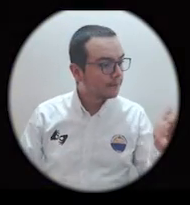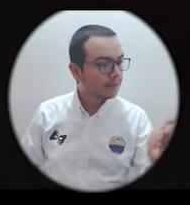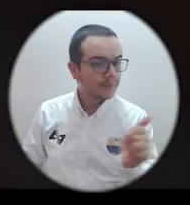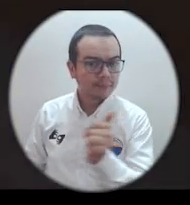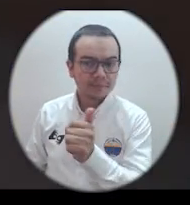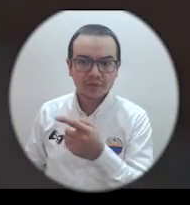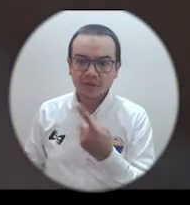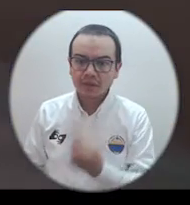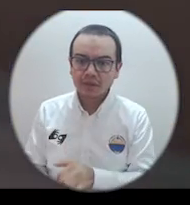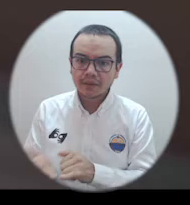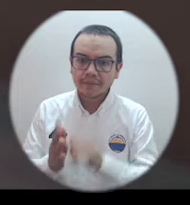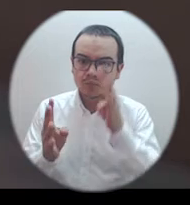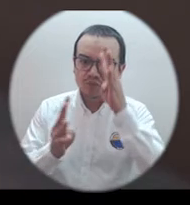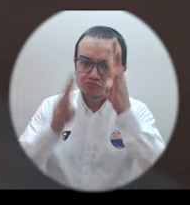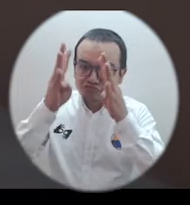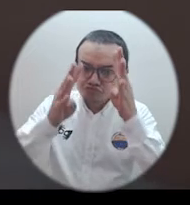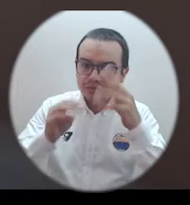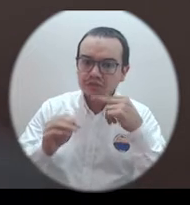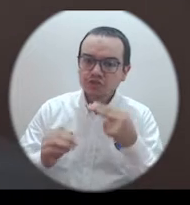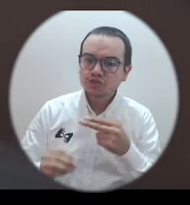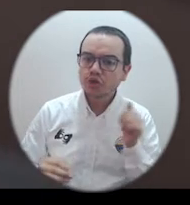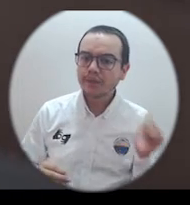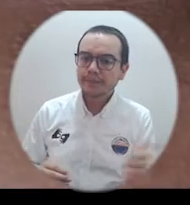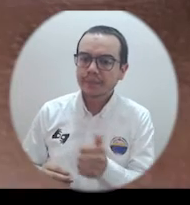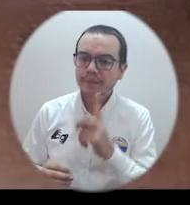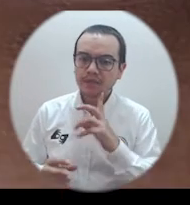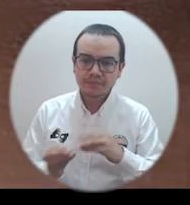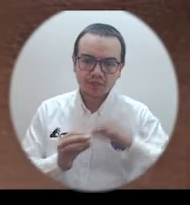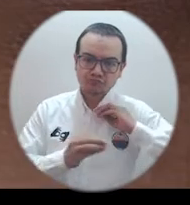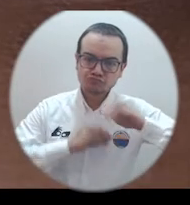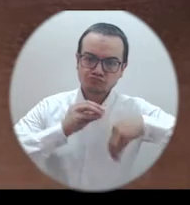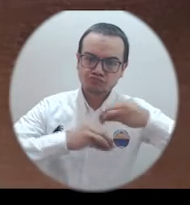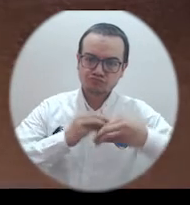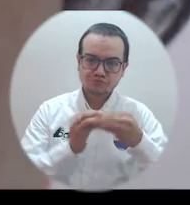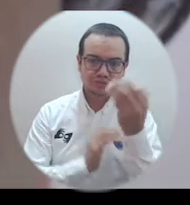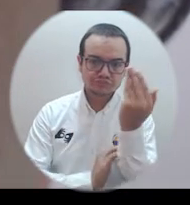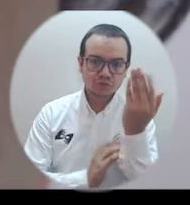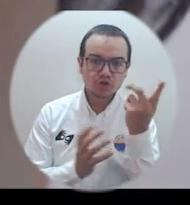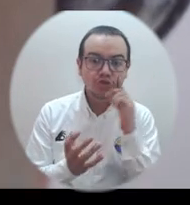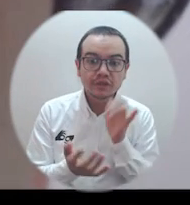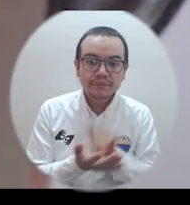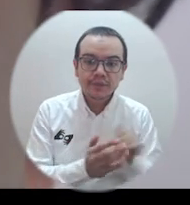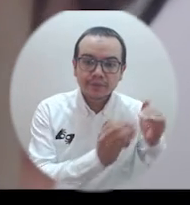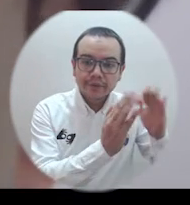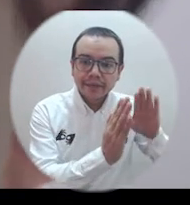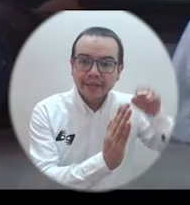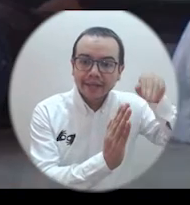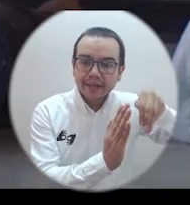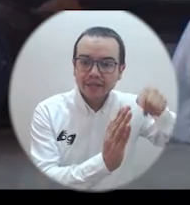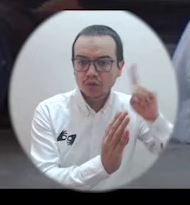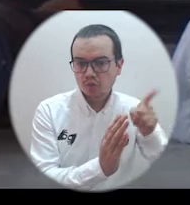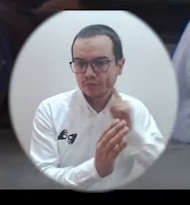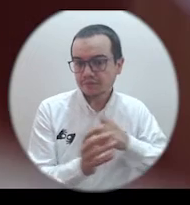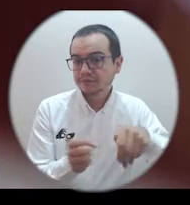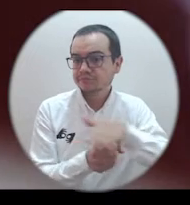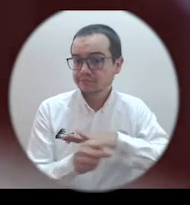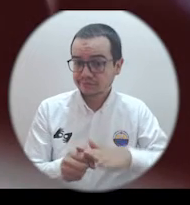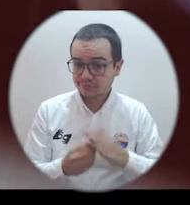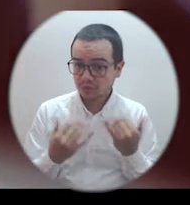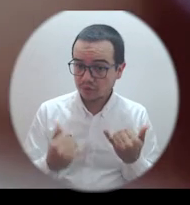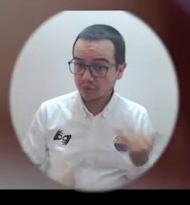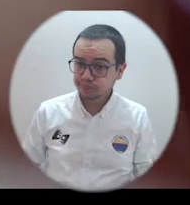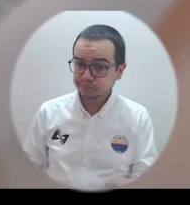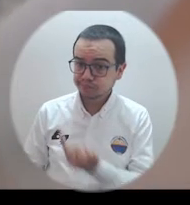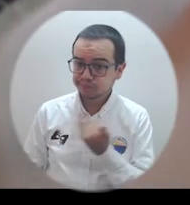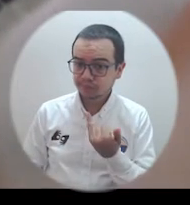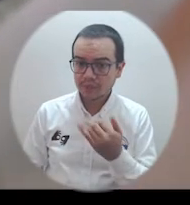de crear sus historias, de hacer volar su creatividad y de hacer cine, de hacer estas actividades desde sus casas teniendo en cuenta toda la situación que estamos